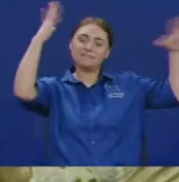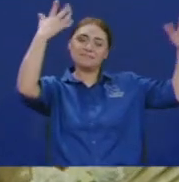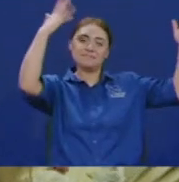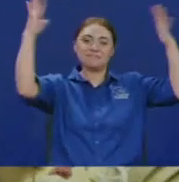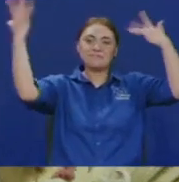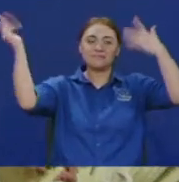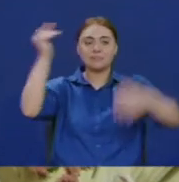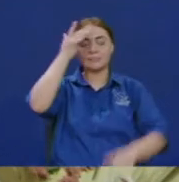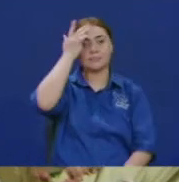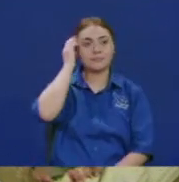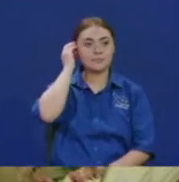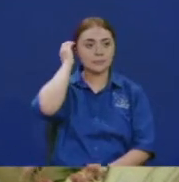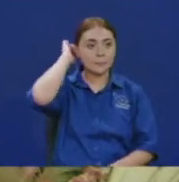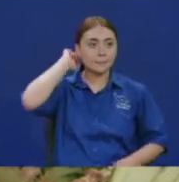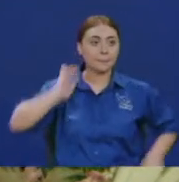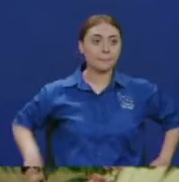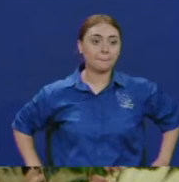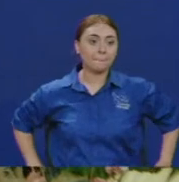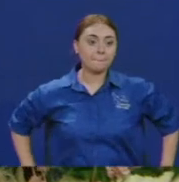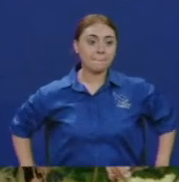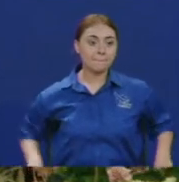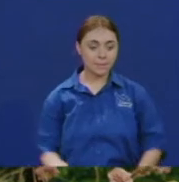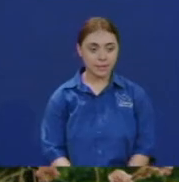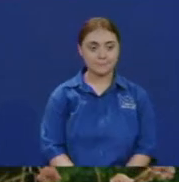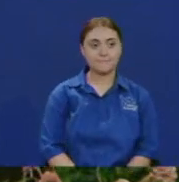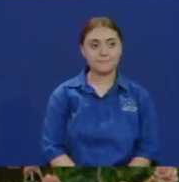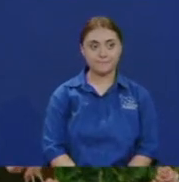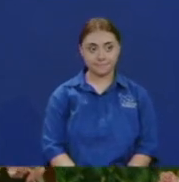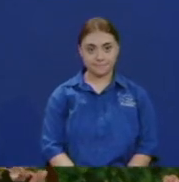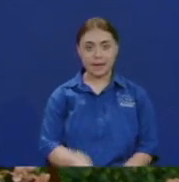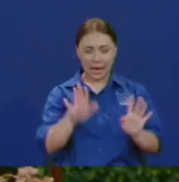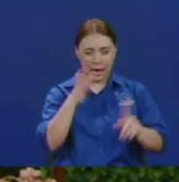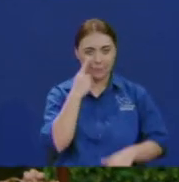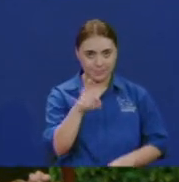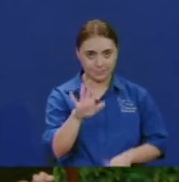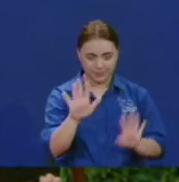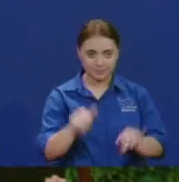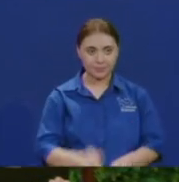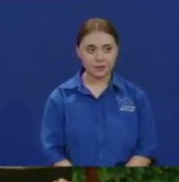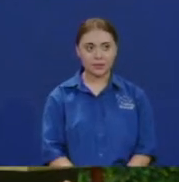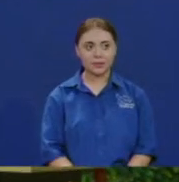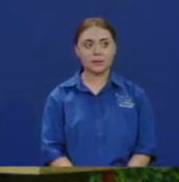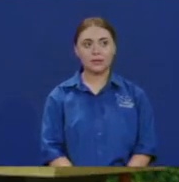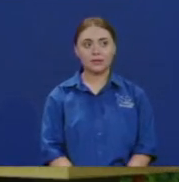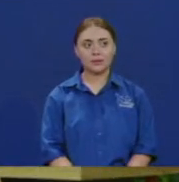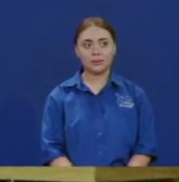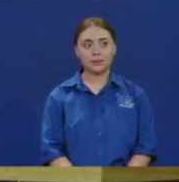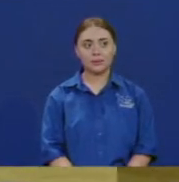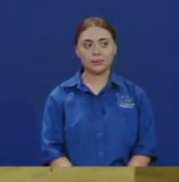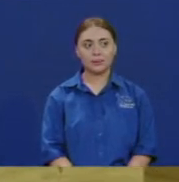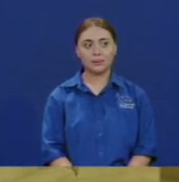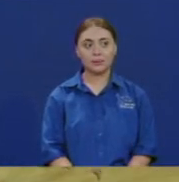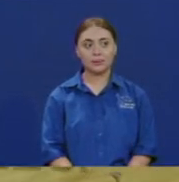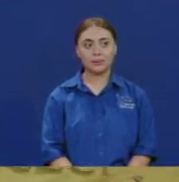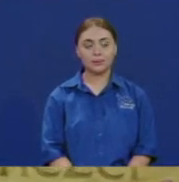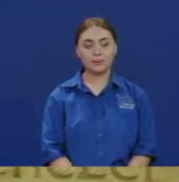Y es que, ¿saben qué? Yo solo le digo esto y sigo con el otro ponerio, pues.